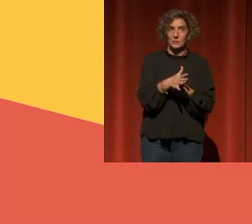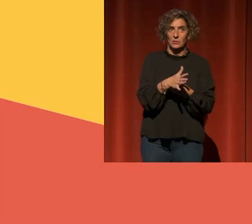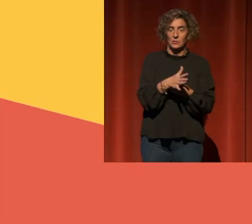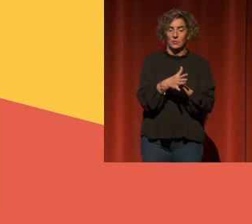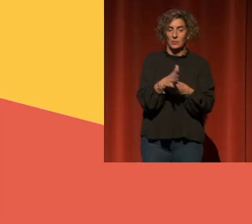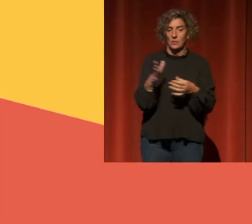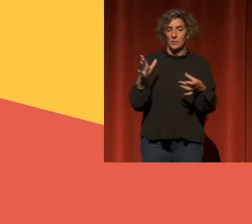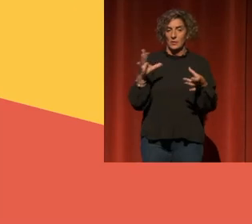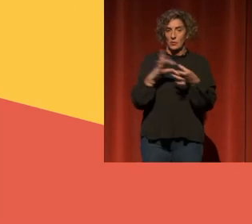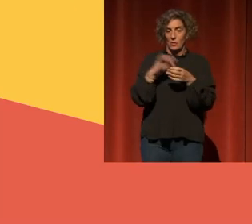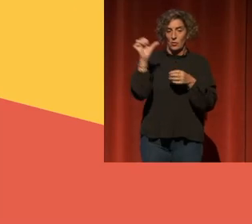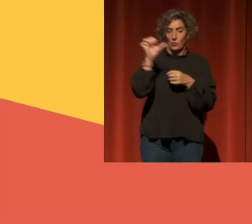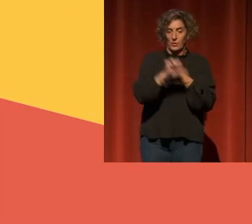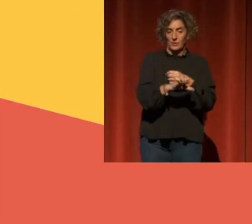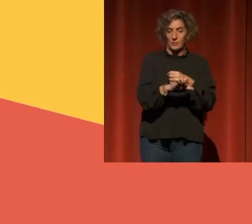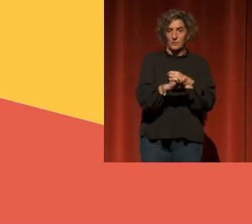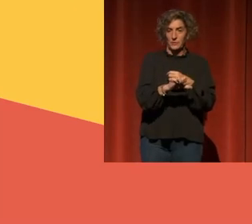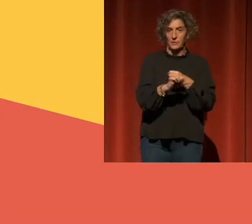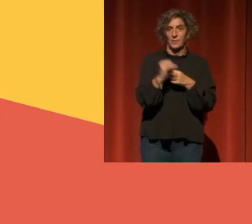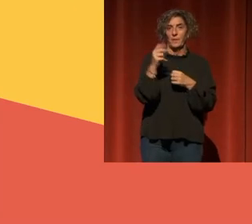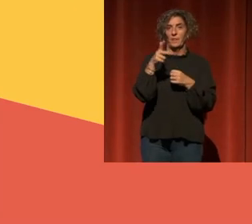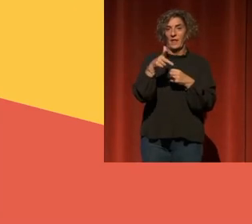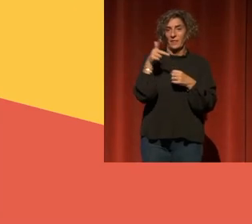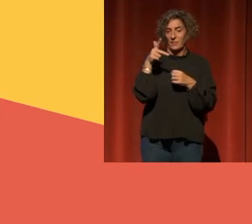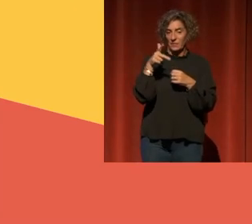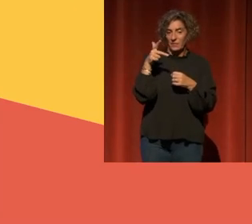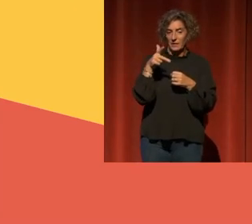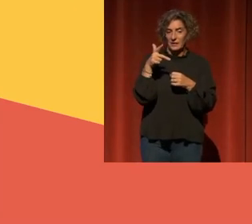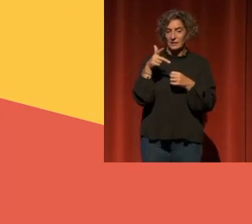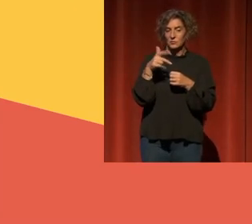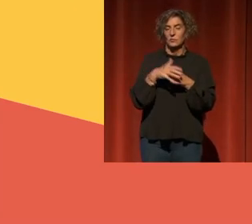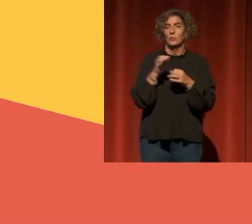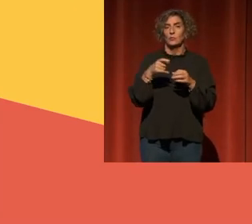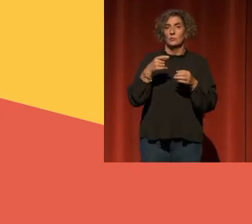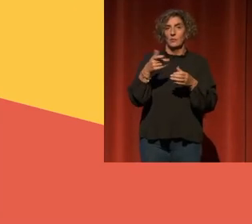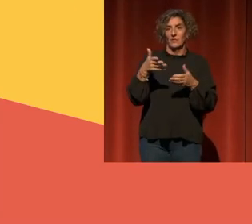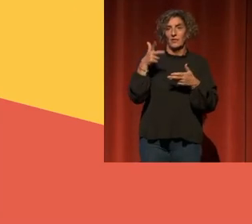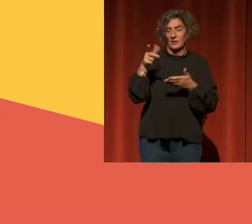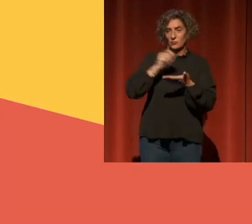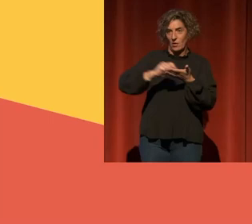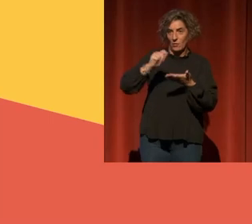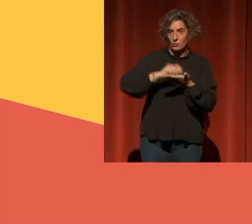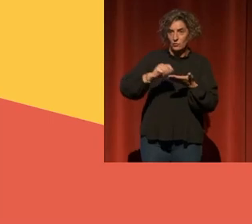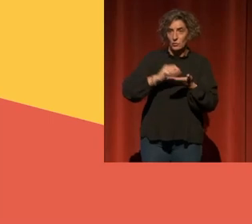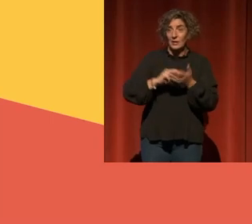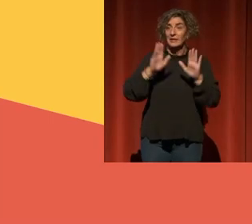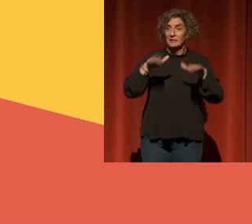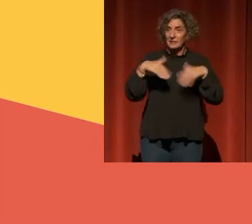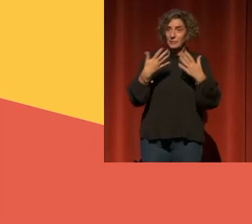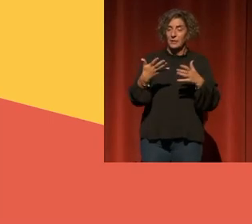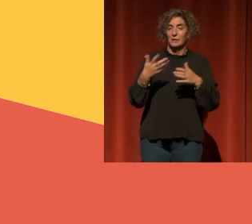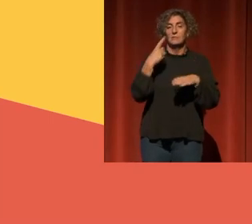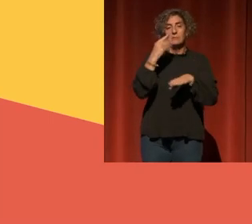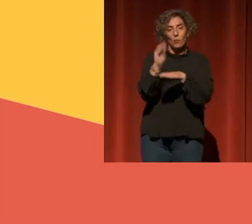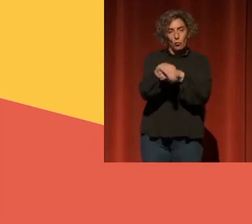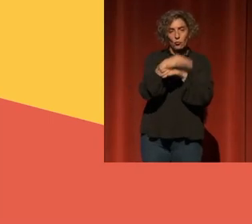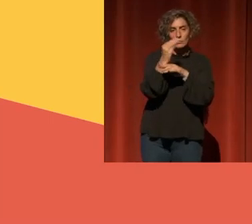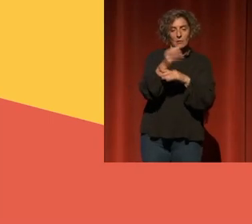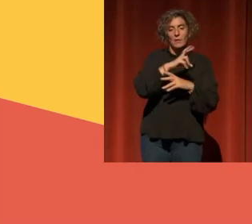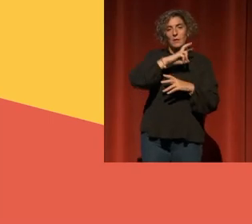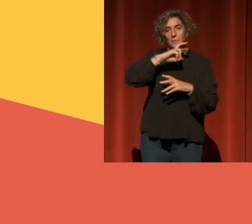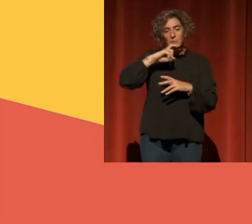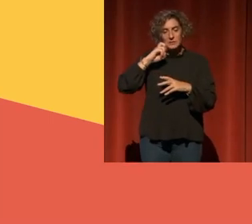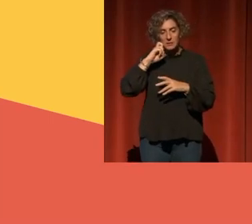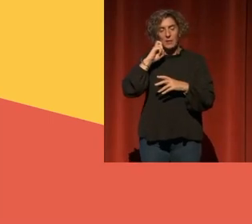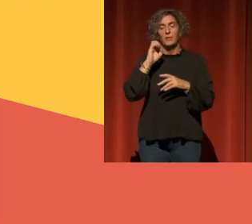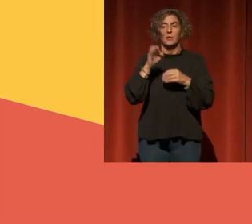proyectos vigilancia de los derechos de autor licencias de utilización así como la conservación y preservación de materiales